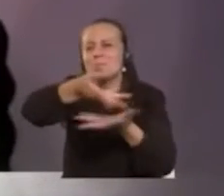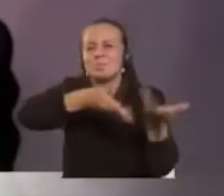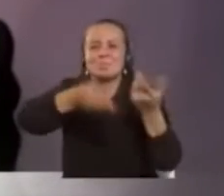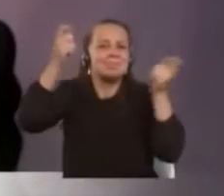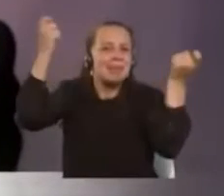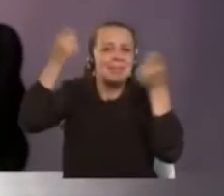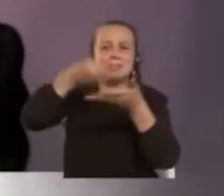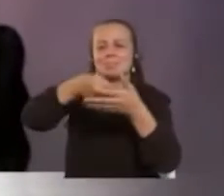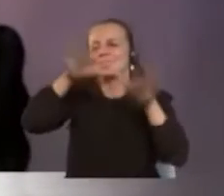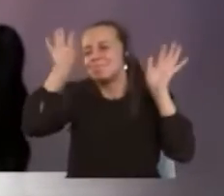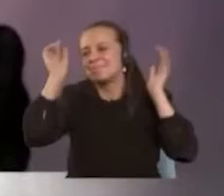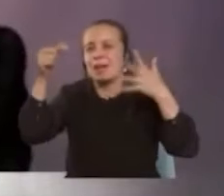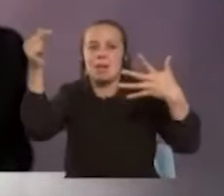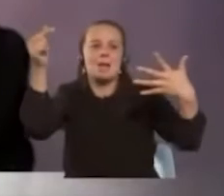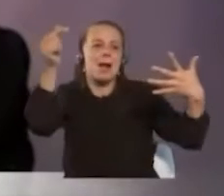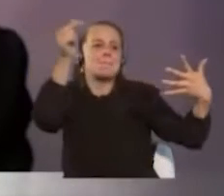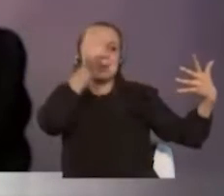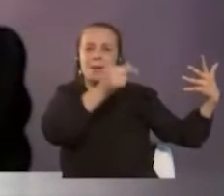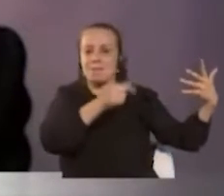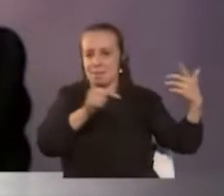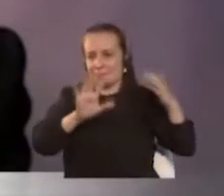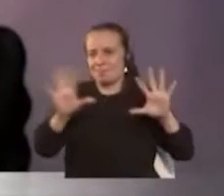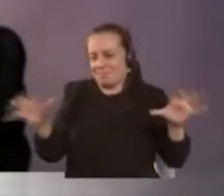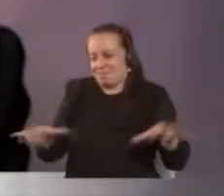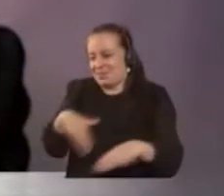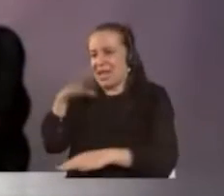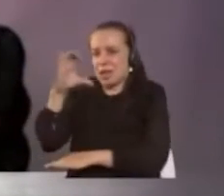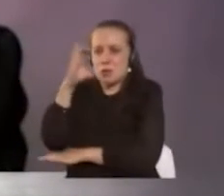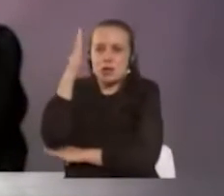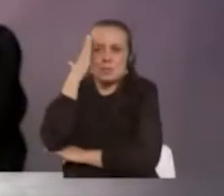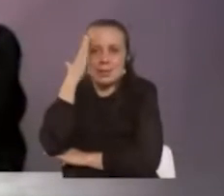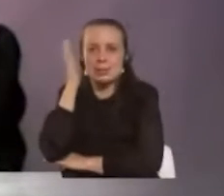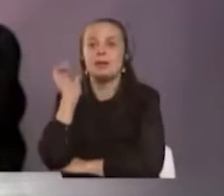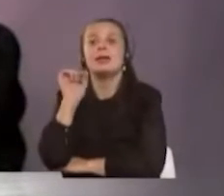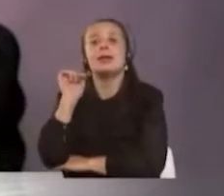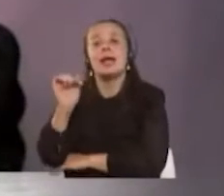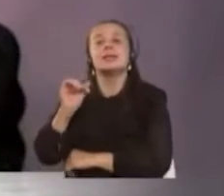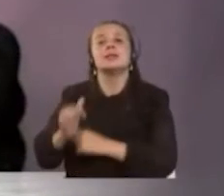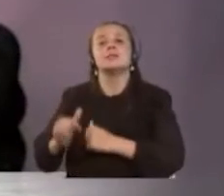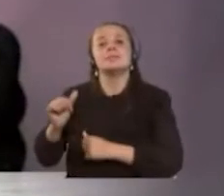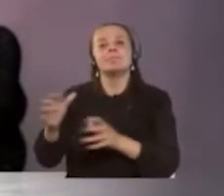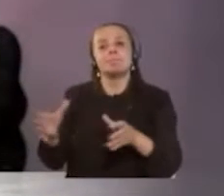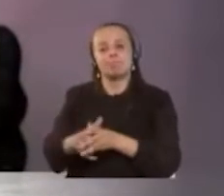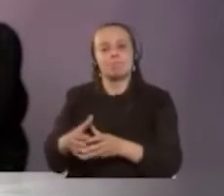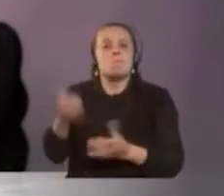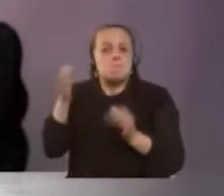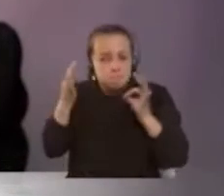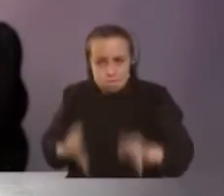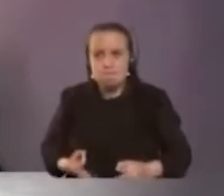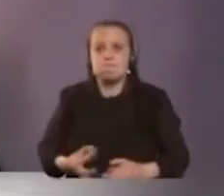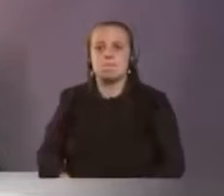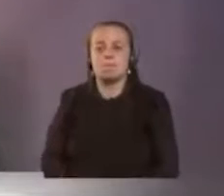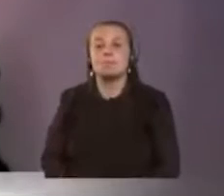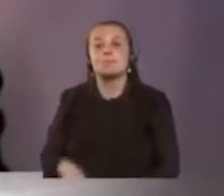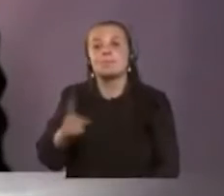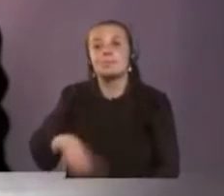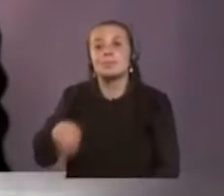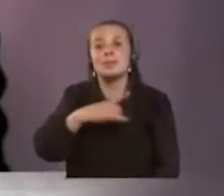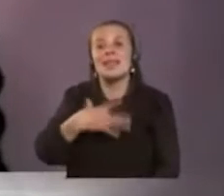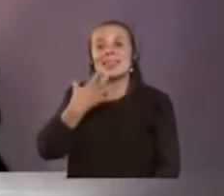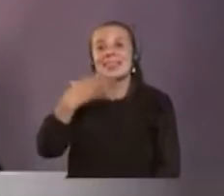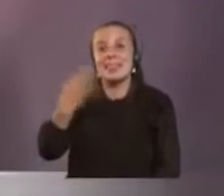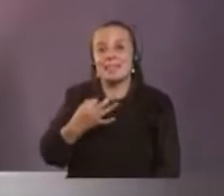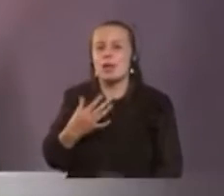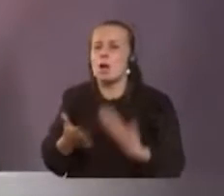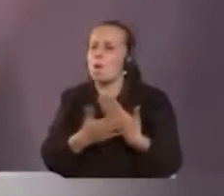de todo tipo de cosas que suceden en Colombia. Esto es una realidad. Y es una realidad también, hay